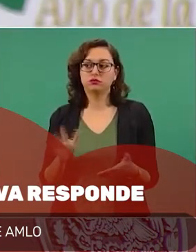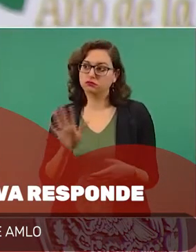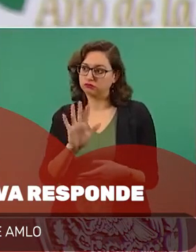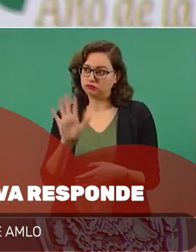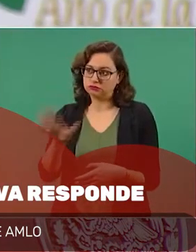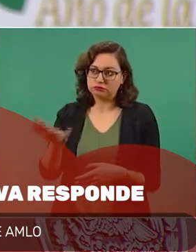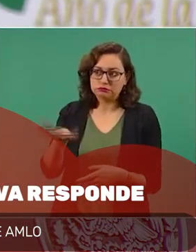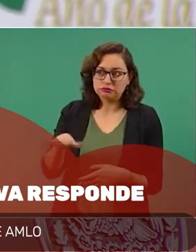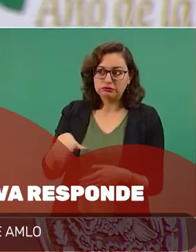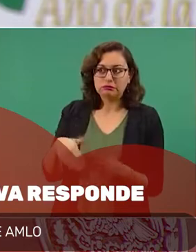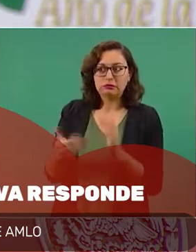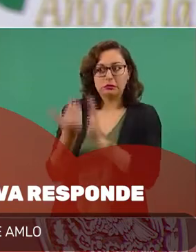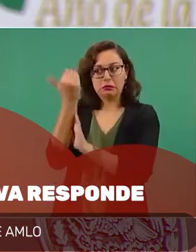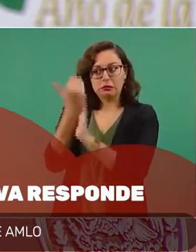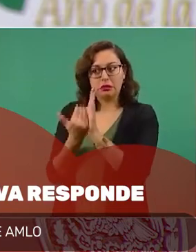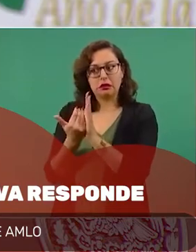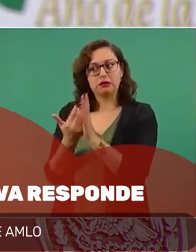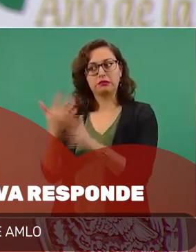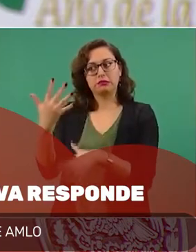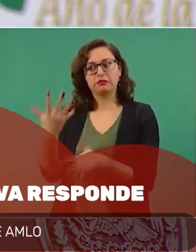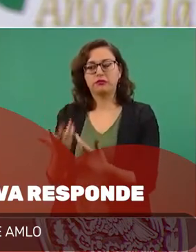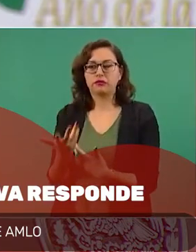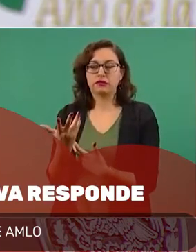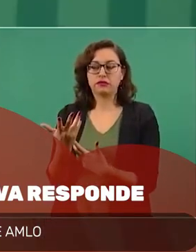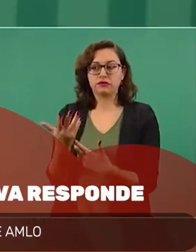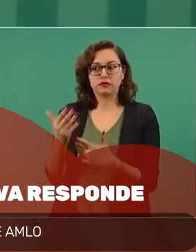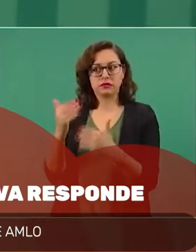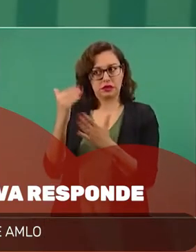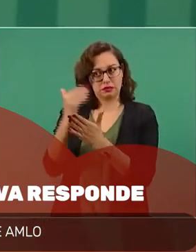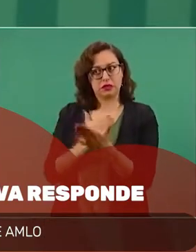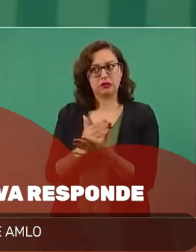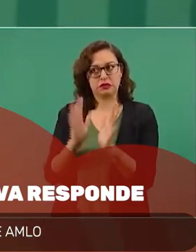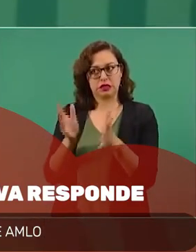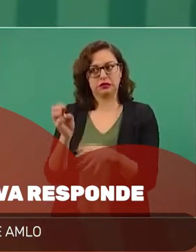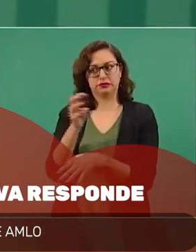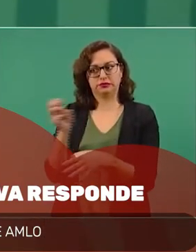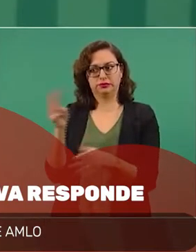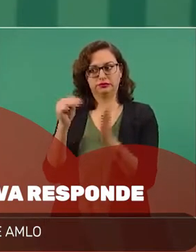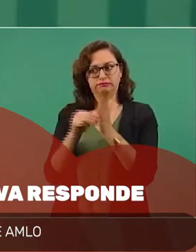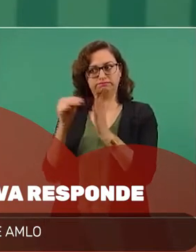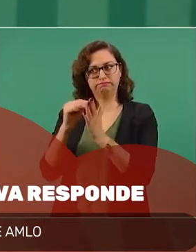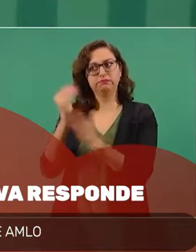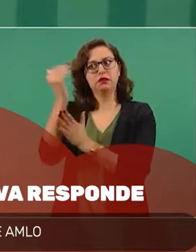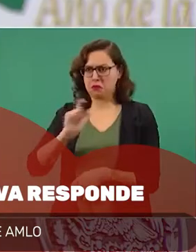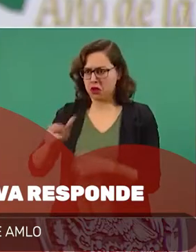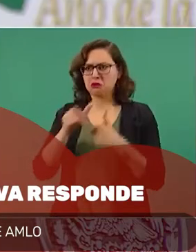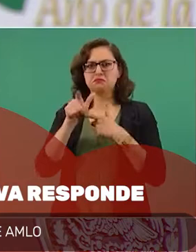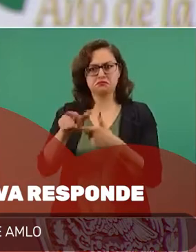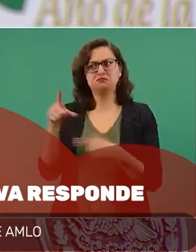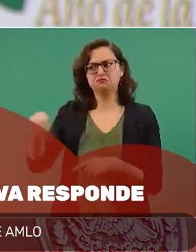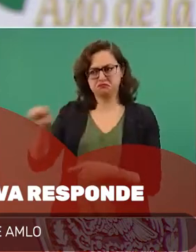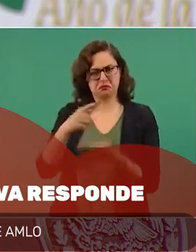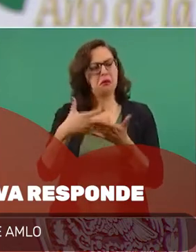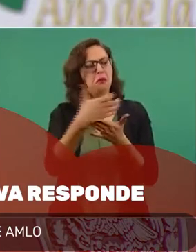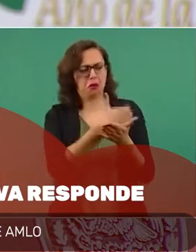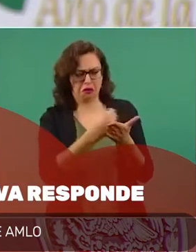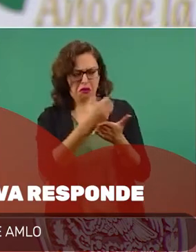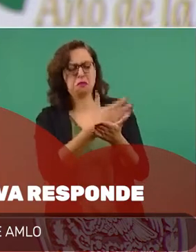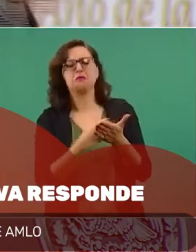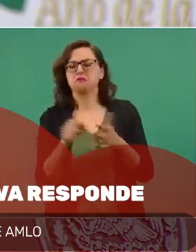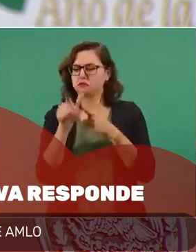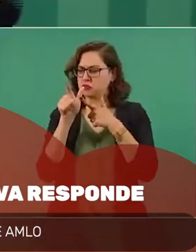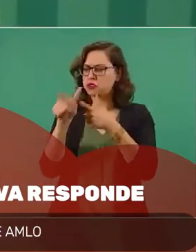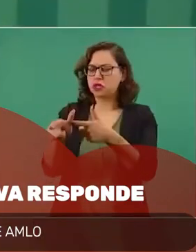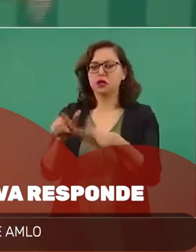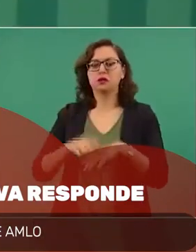de radio, Gómez Leyva calificó como un acto de intimidación las declaraciones en su contra vertidas por el presidente López Obrador. Y es que el mandatario exhibió que